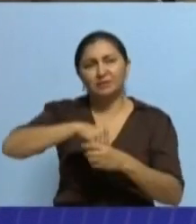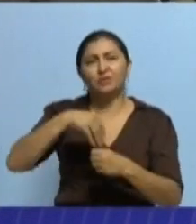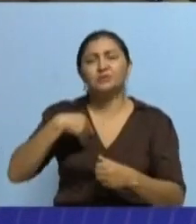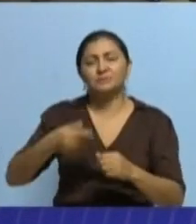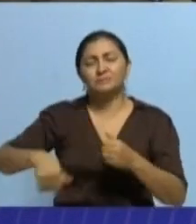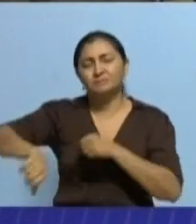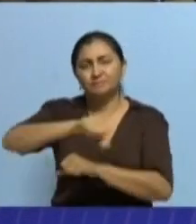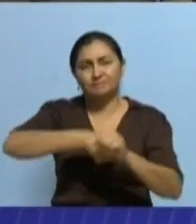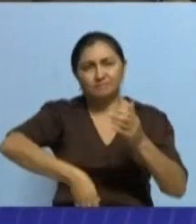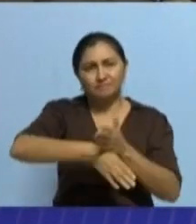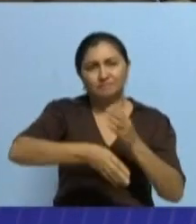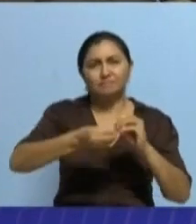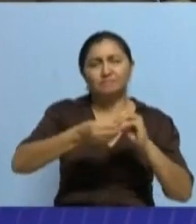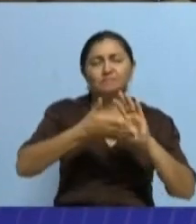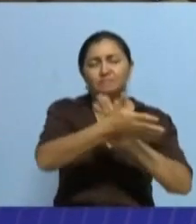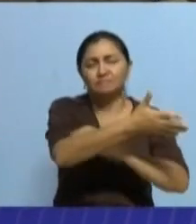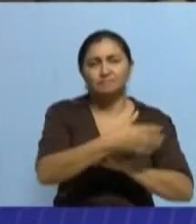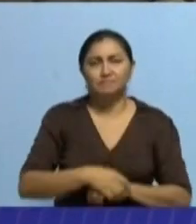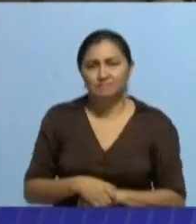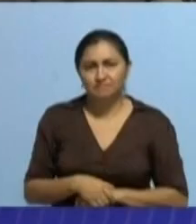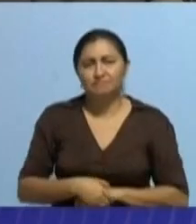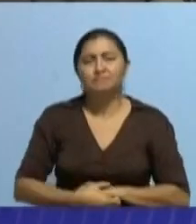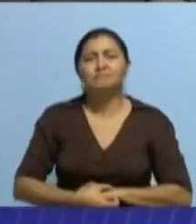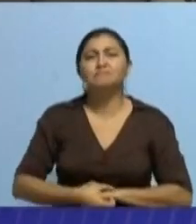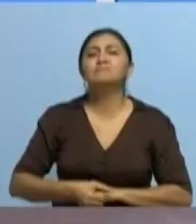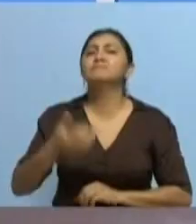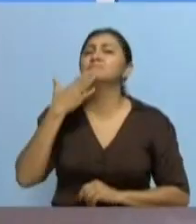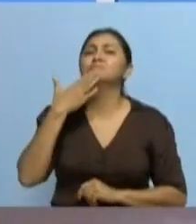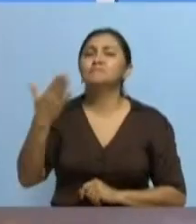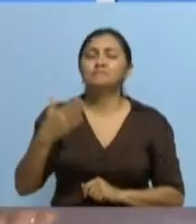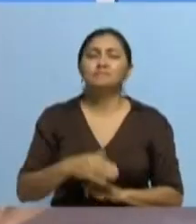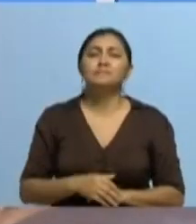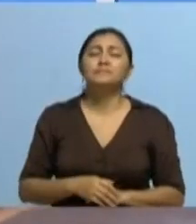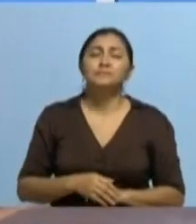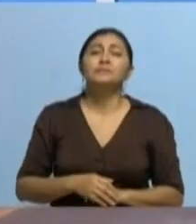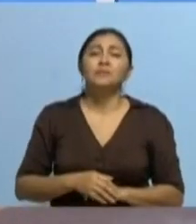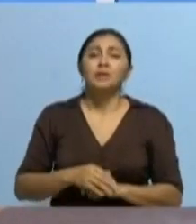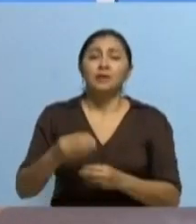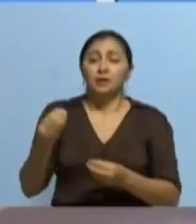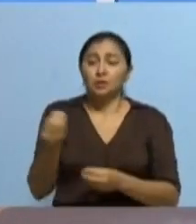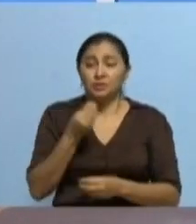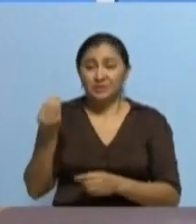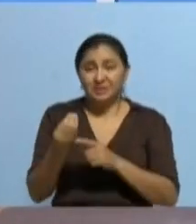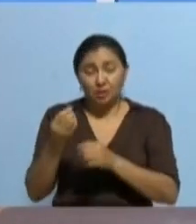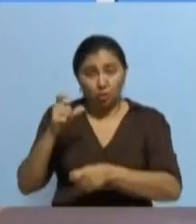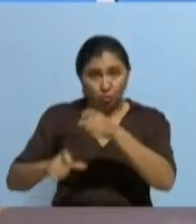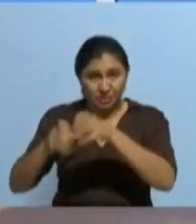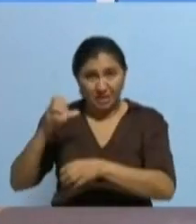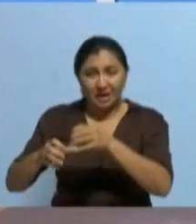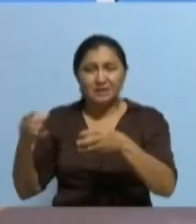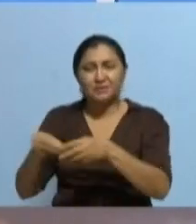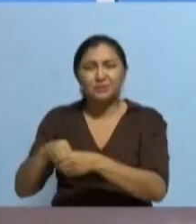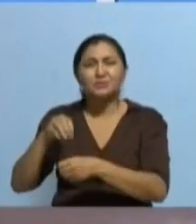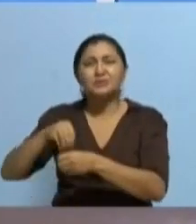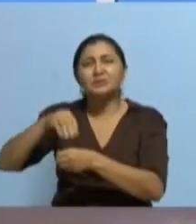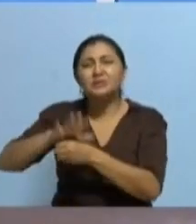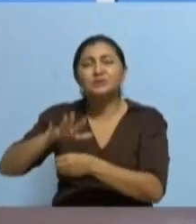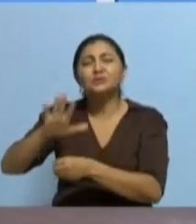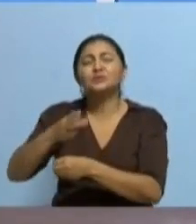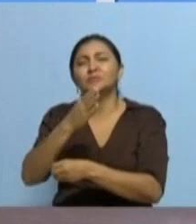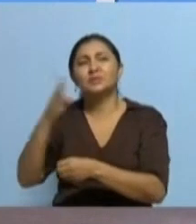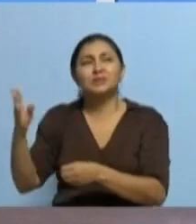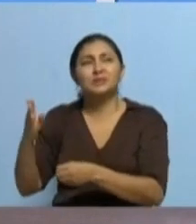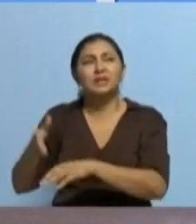más información en estudio. Muchas gracias, Elsie. Los concejales del distrito de Barranquilla cuestionaron la oferta de salud del